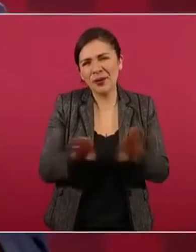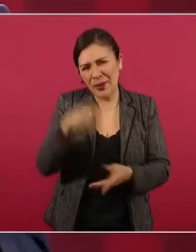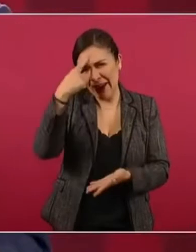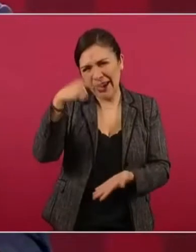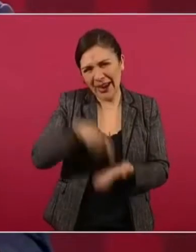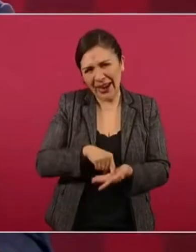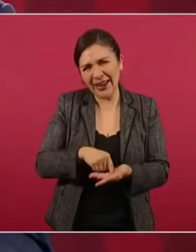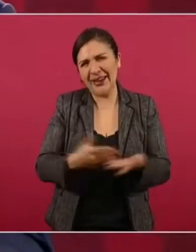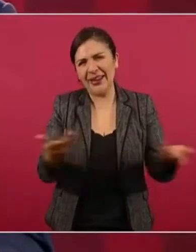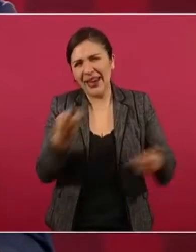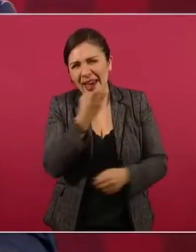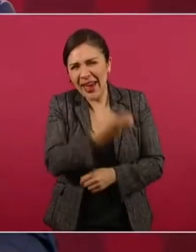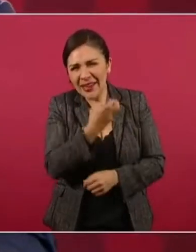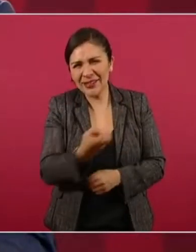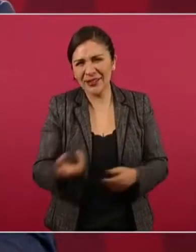tus mansiones